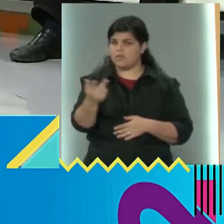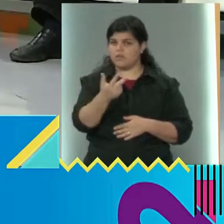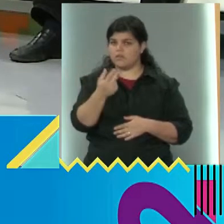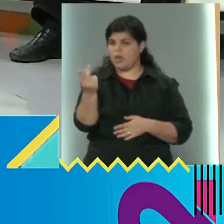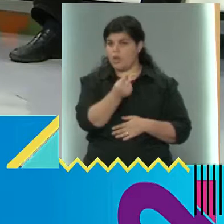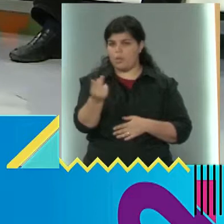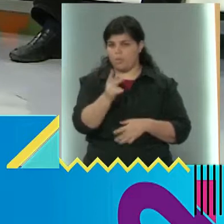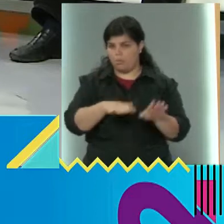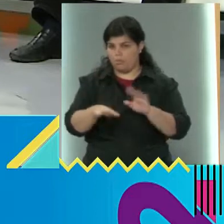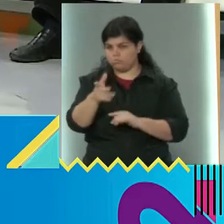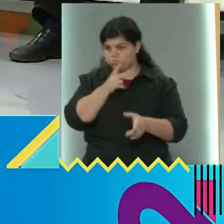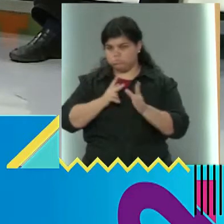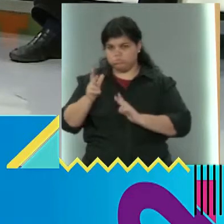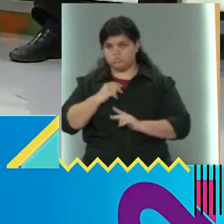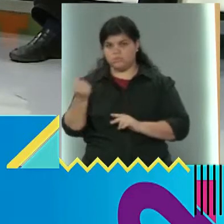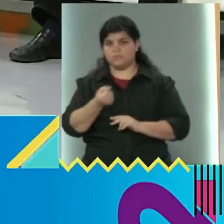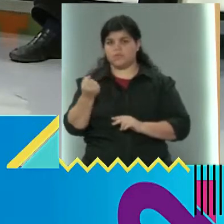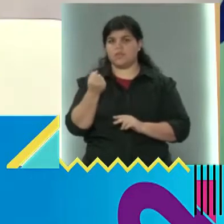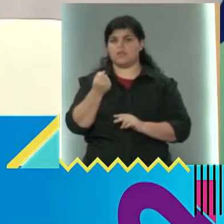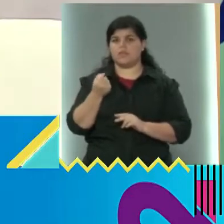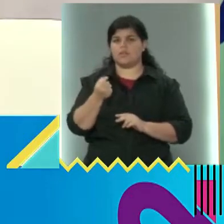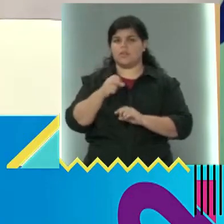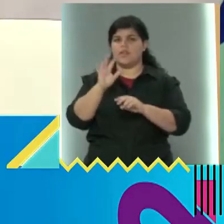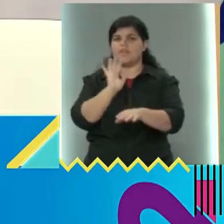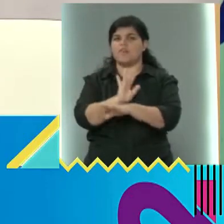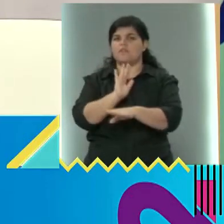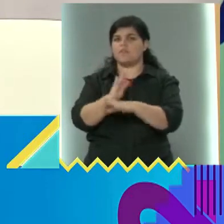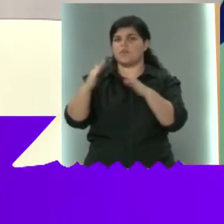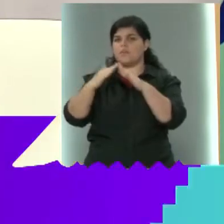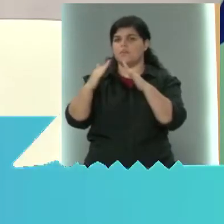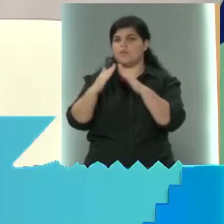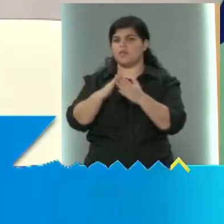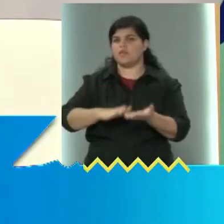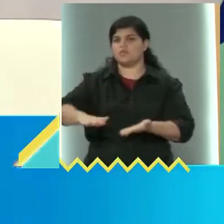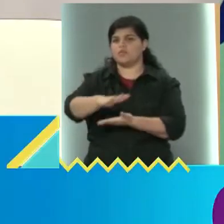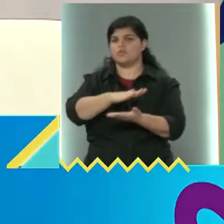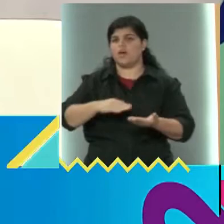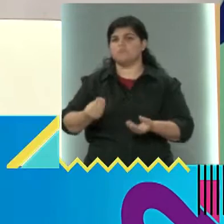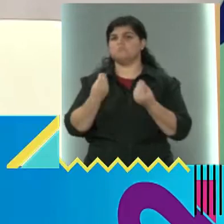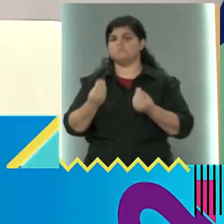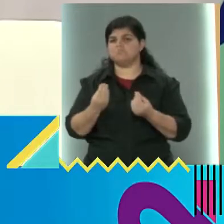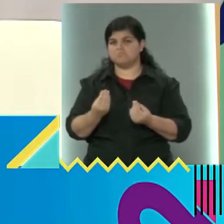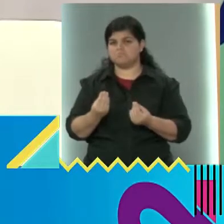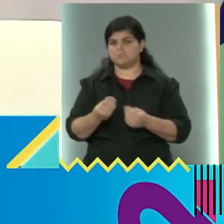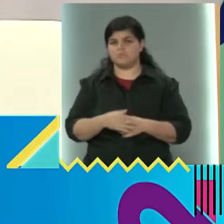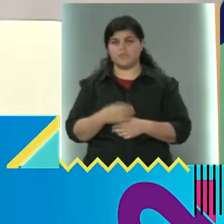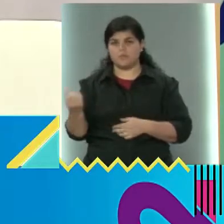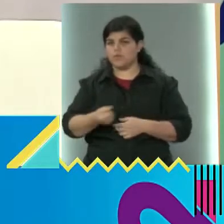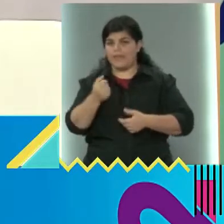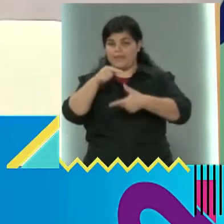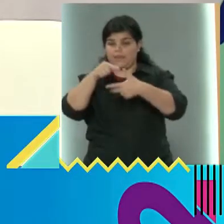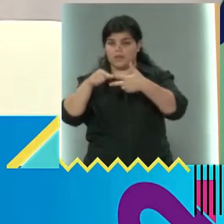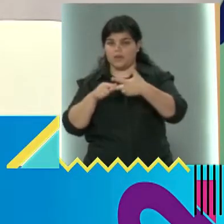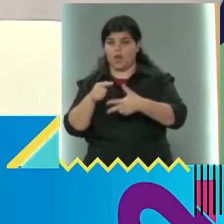me permito una cosita, definamos la vivienda social. ¿Cuál es la vivienda social? Aquella que cumple 3 situaciones,